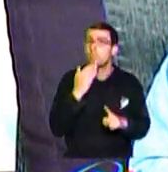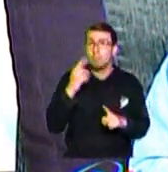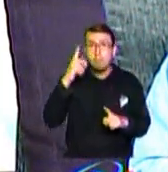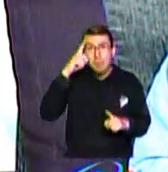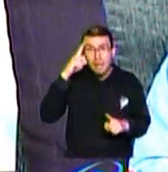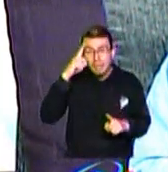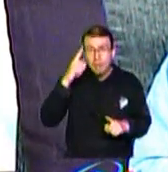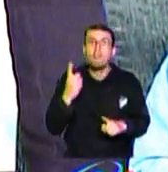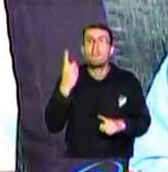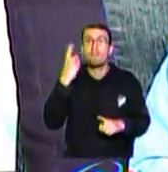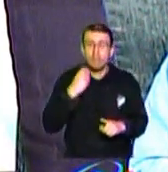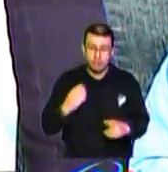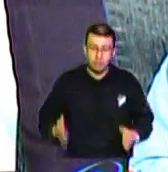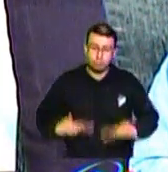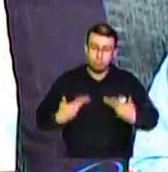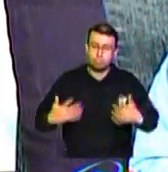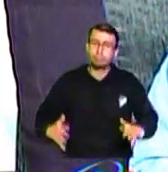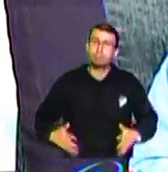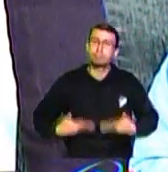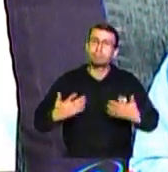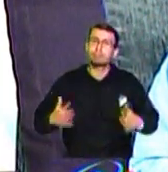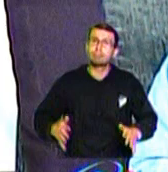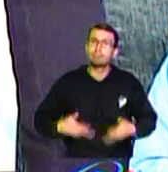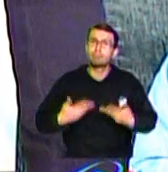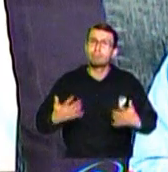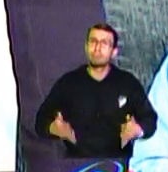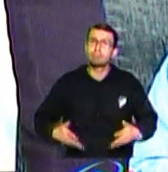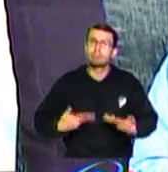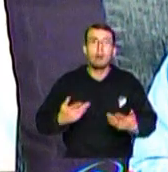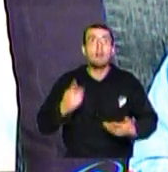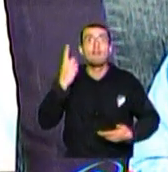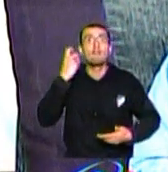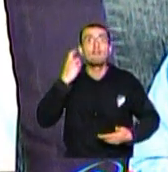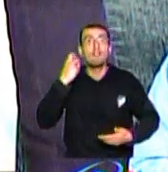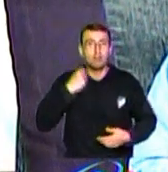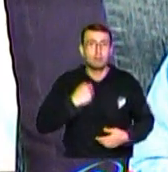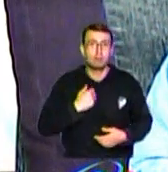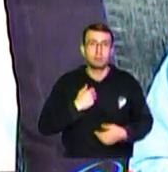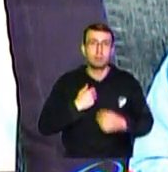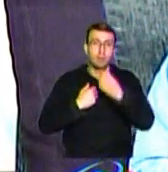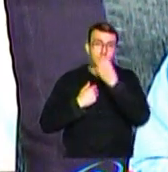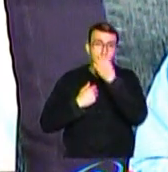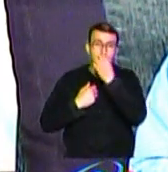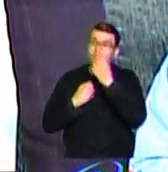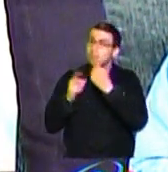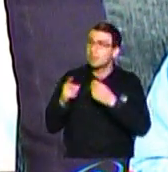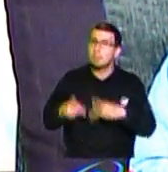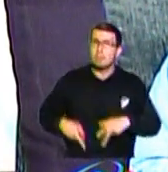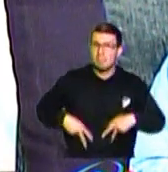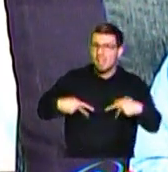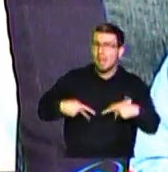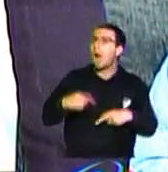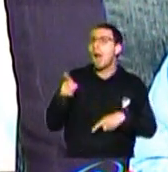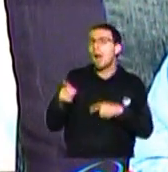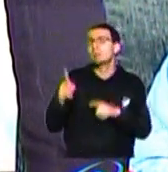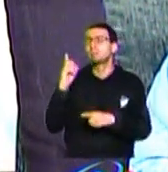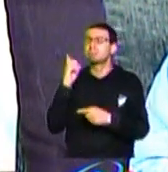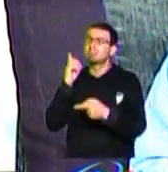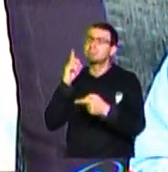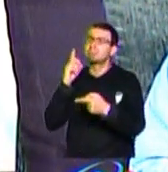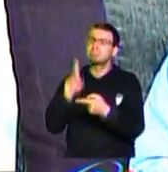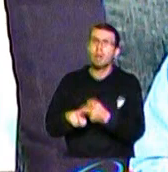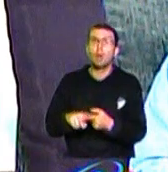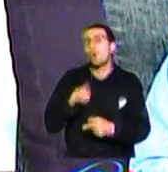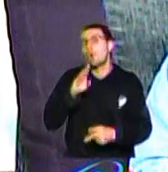que la industrialización de la vida lleva a ustedes a tener ciertas costumbres y